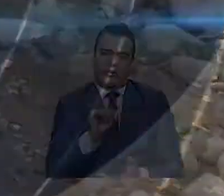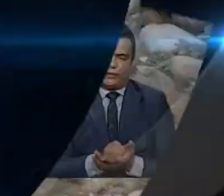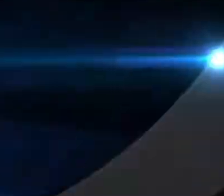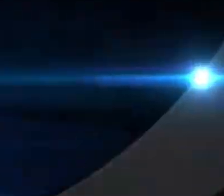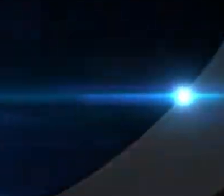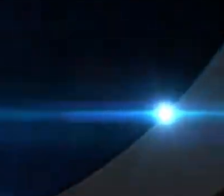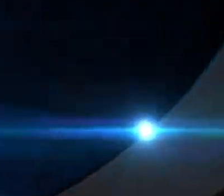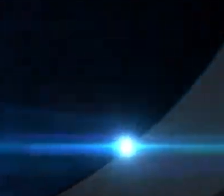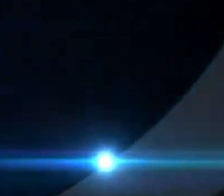lluvias